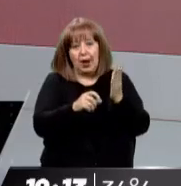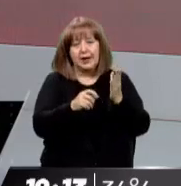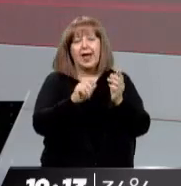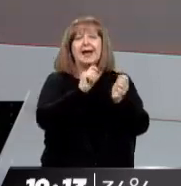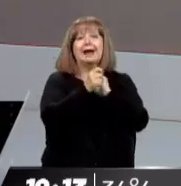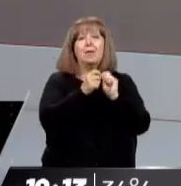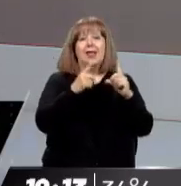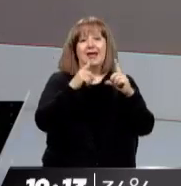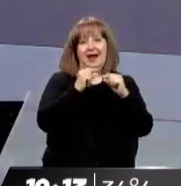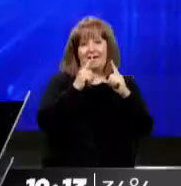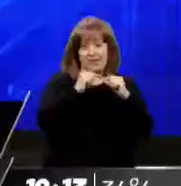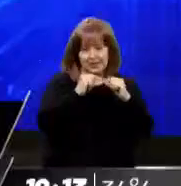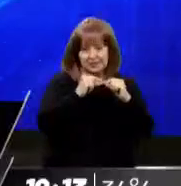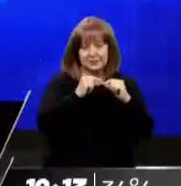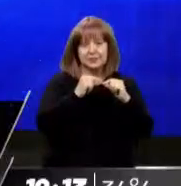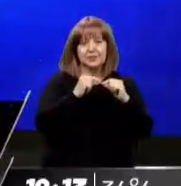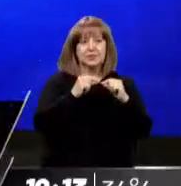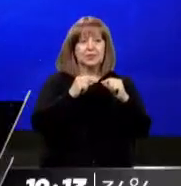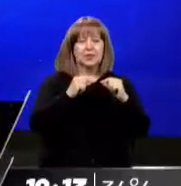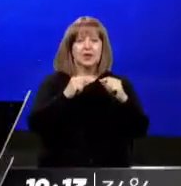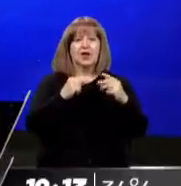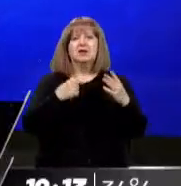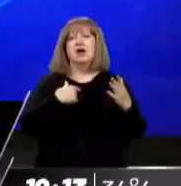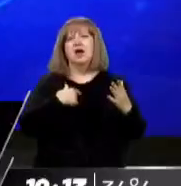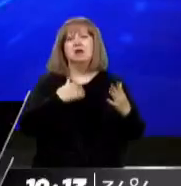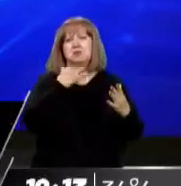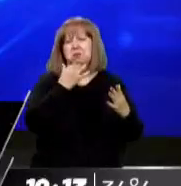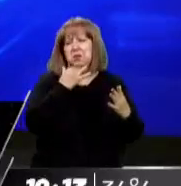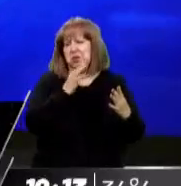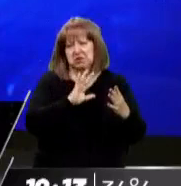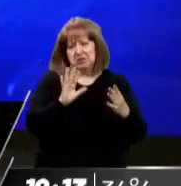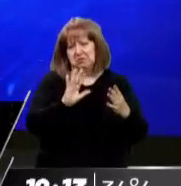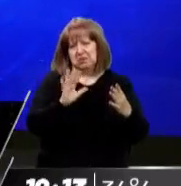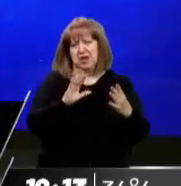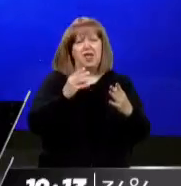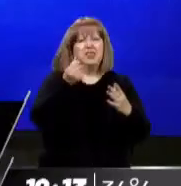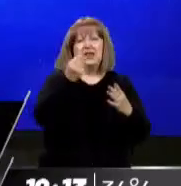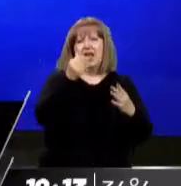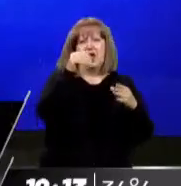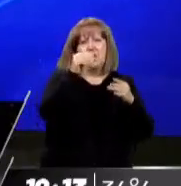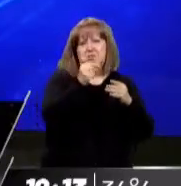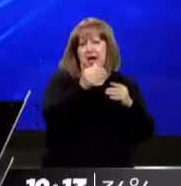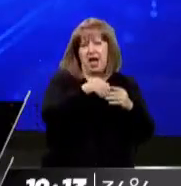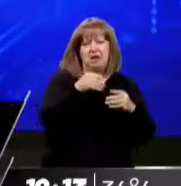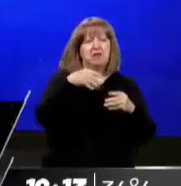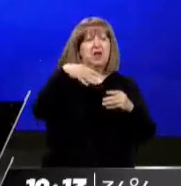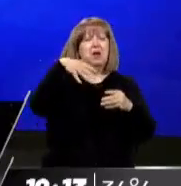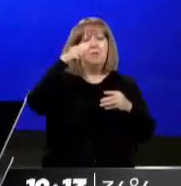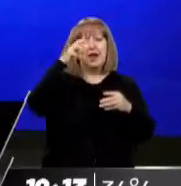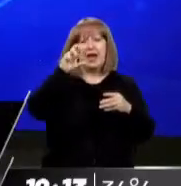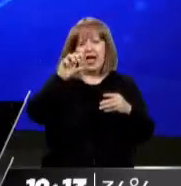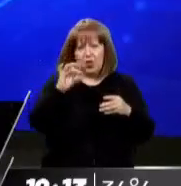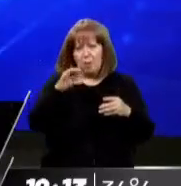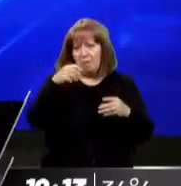clave. ¿Qué pasa si vos, por ejemplo, decís, ah, no importa, yo no tengo ninguna, no tengo dinero en Mercado Pago, solamente lo uso para algunas